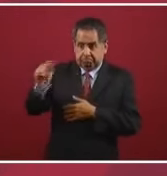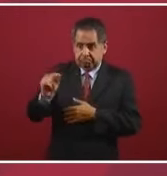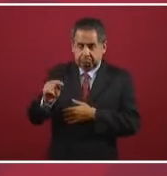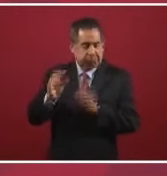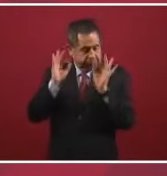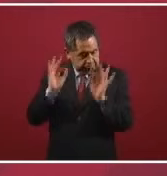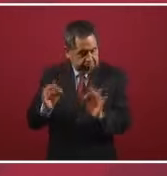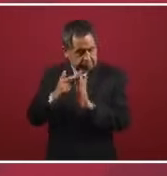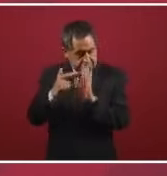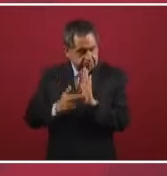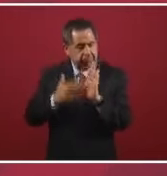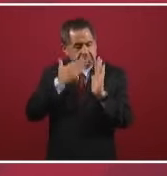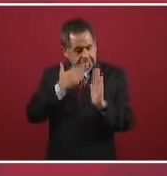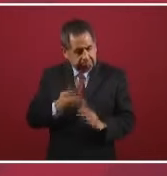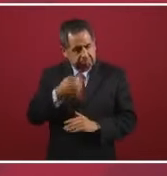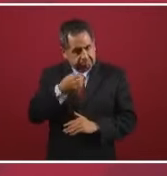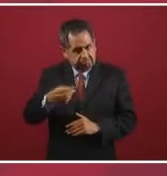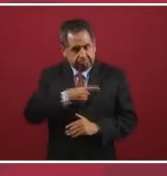de ser.